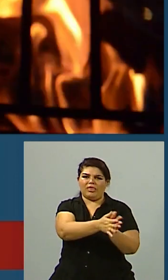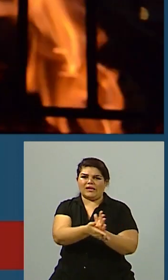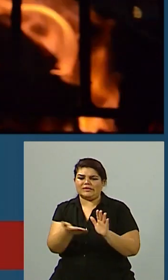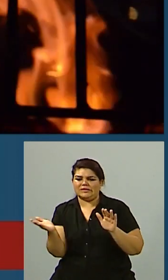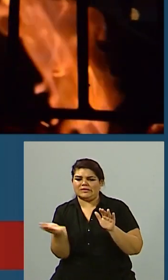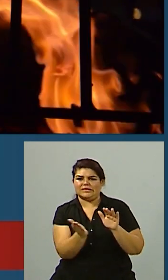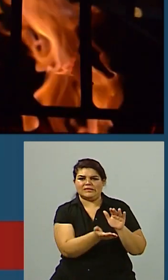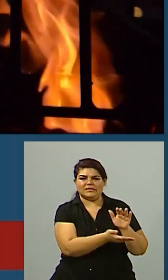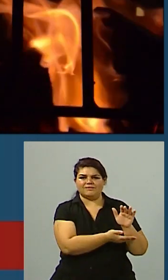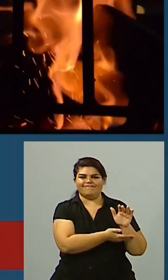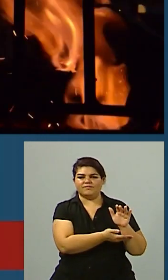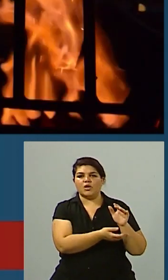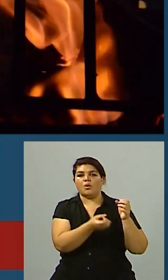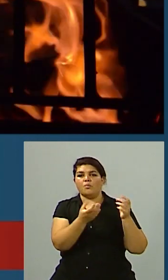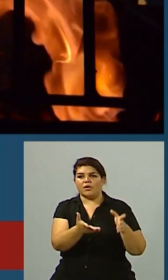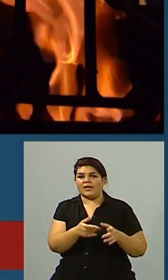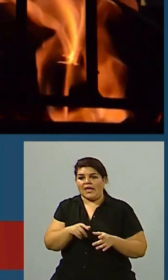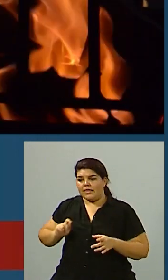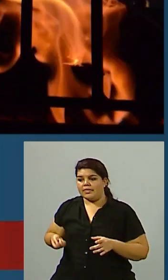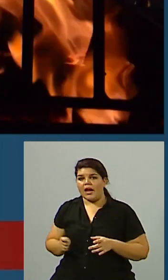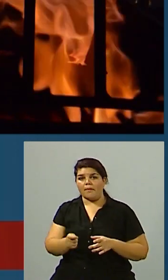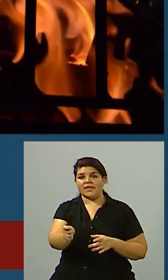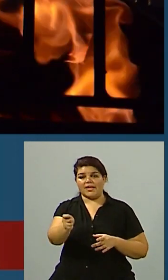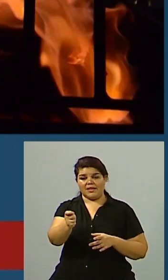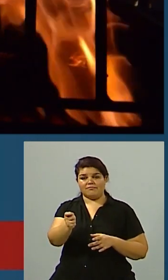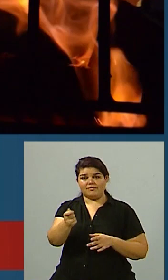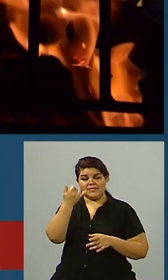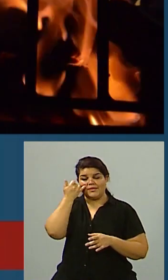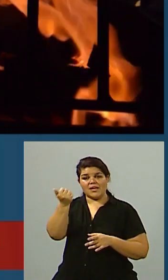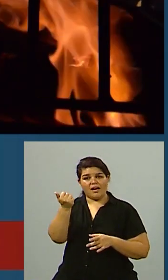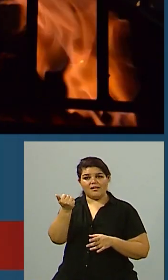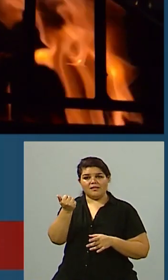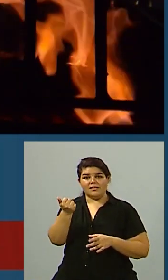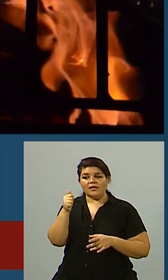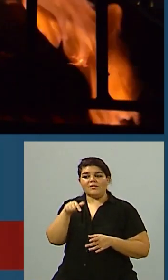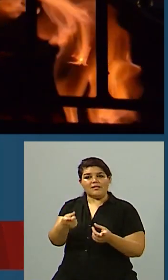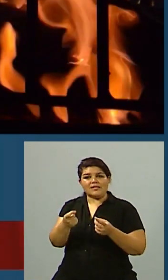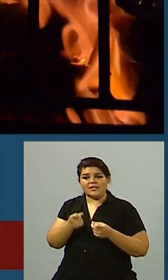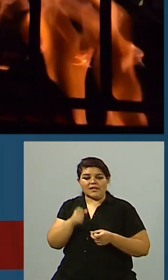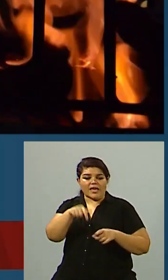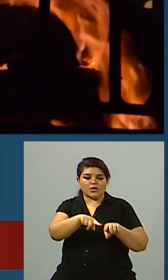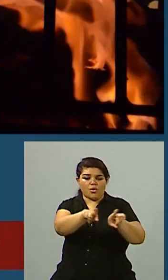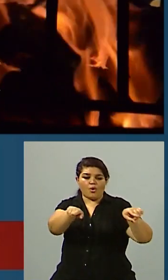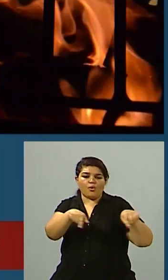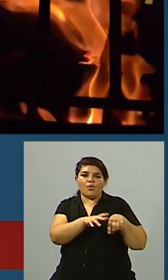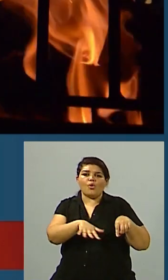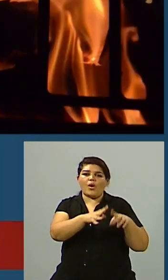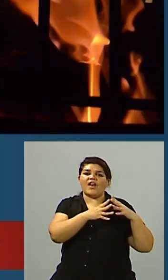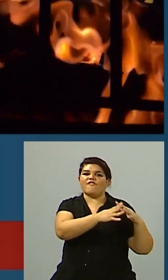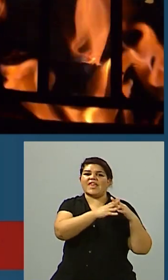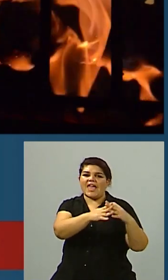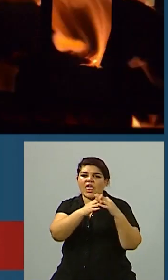todo un trámite para darle baja a un viñedo, y acá en la zona este, por ejemplo, se estima que es 3 o 4 veces más de lo